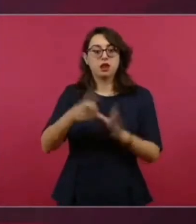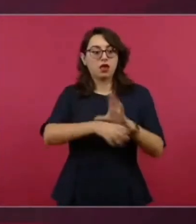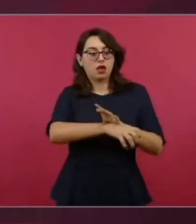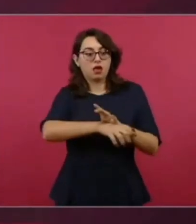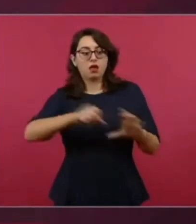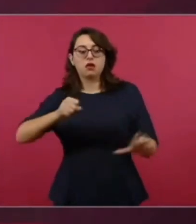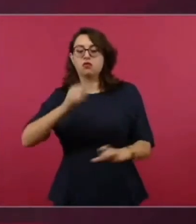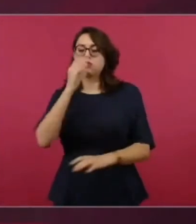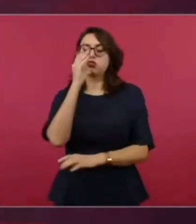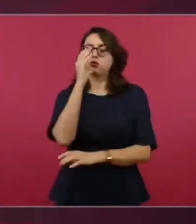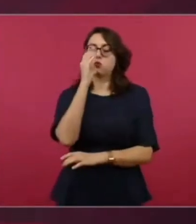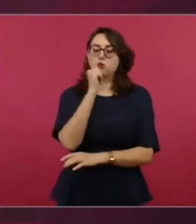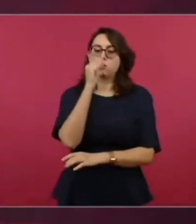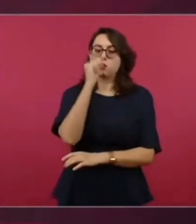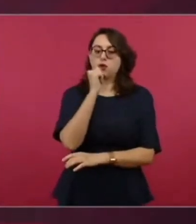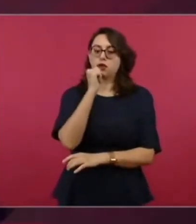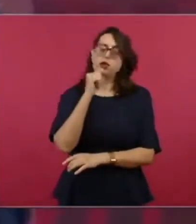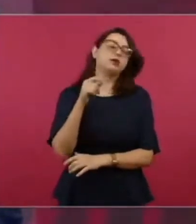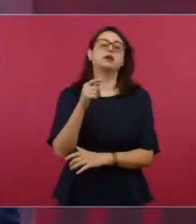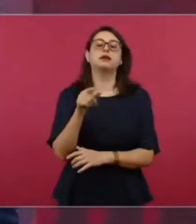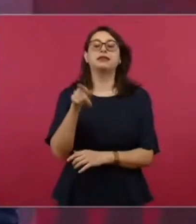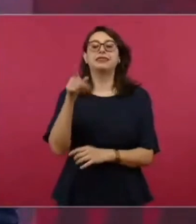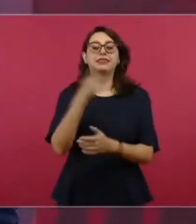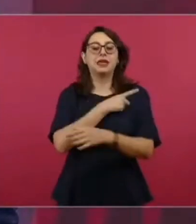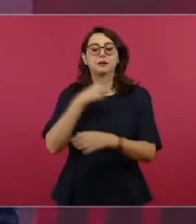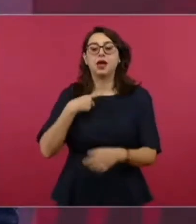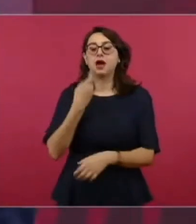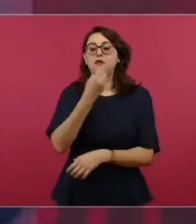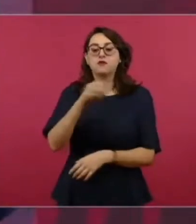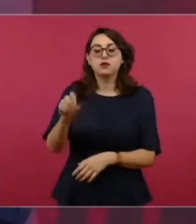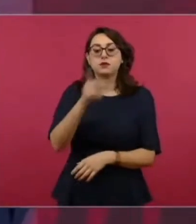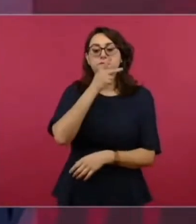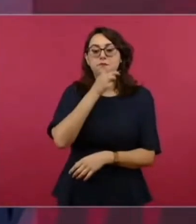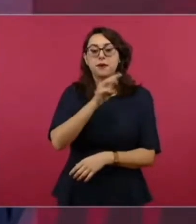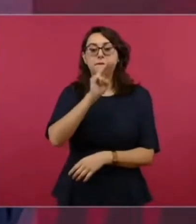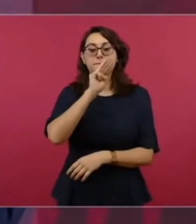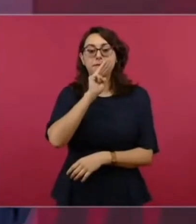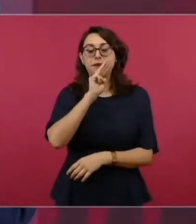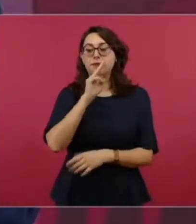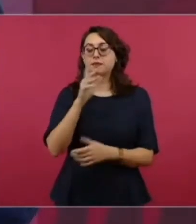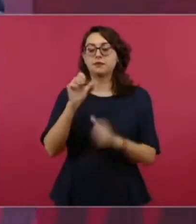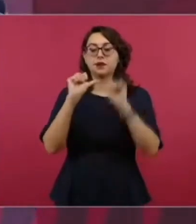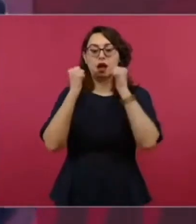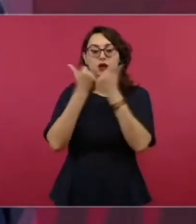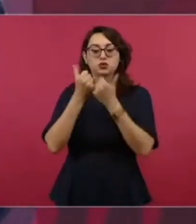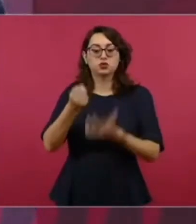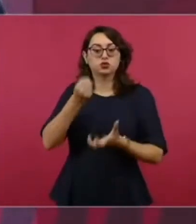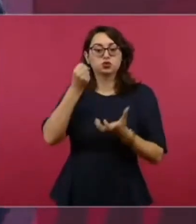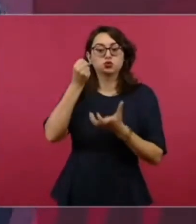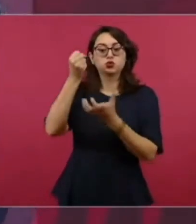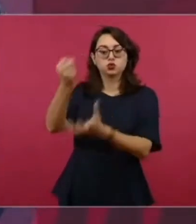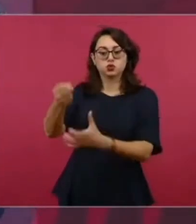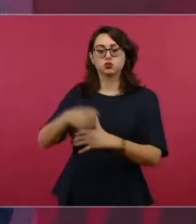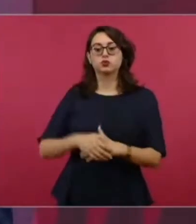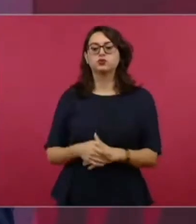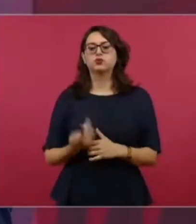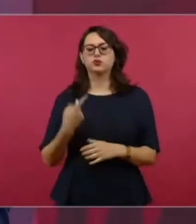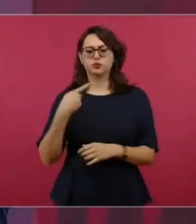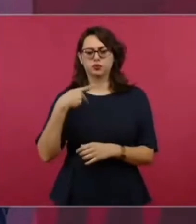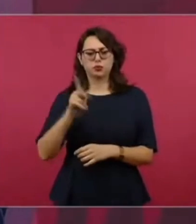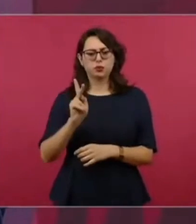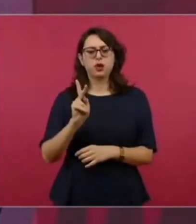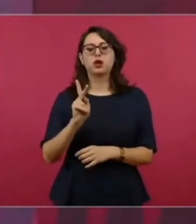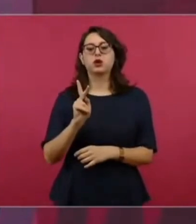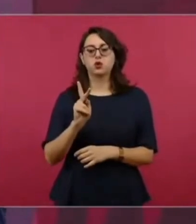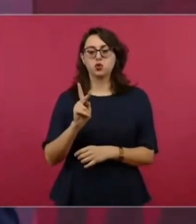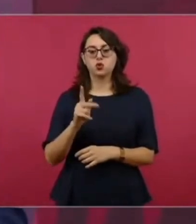porque va a personalizado de todas maneras voy a enviar